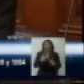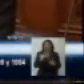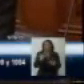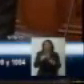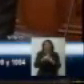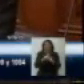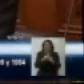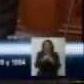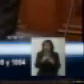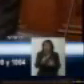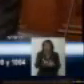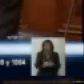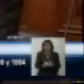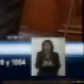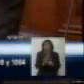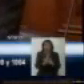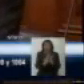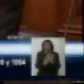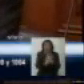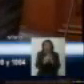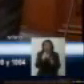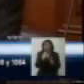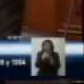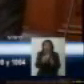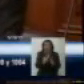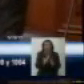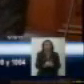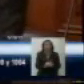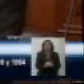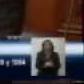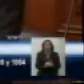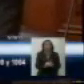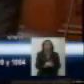la consulta que la ley establece.